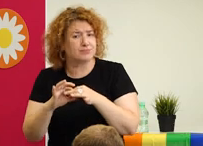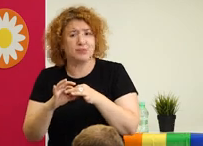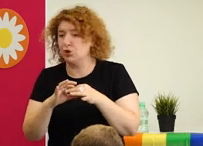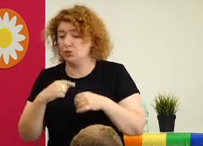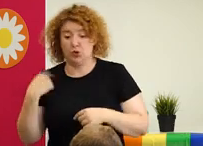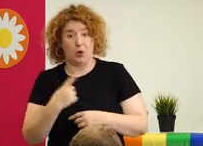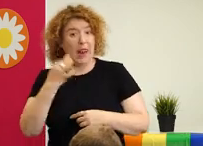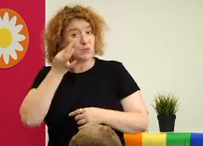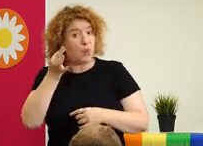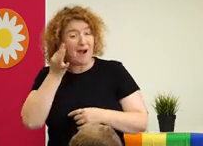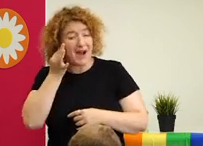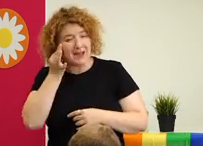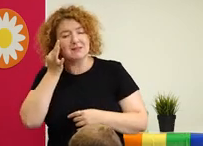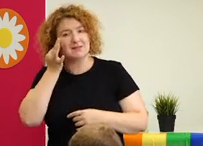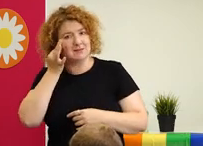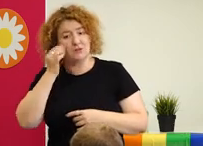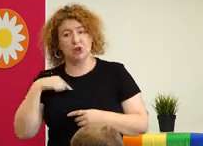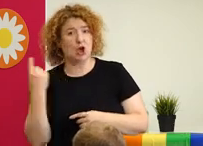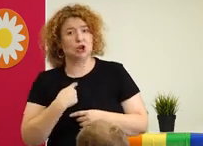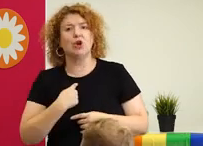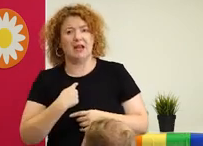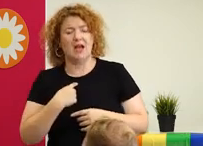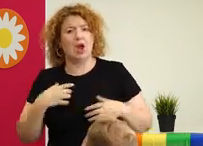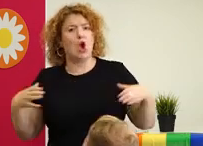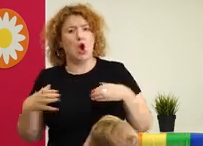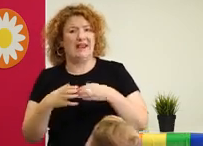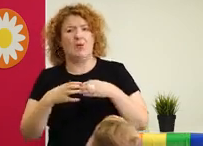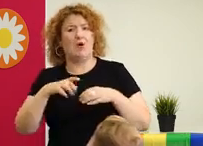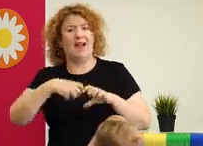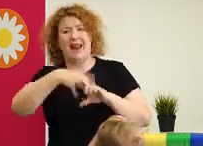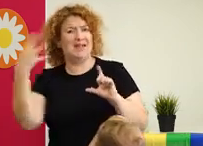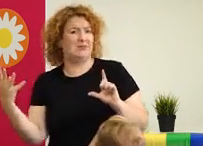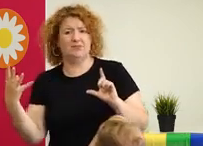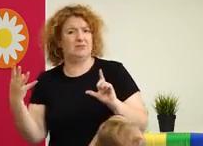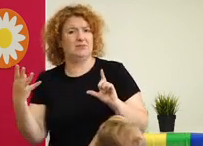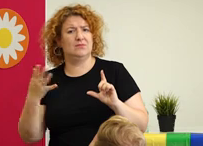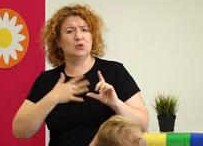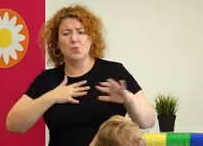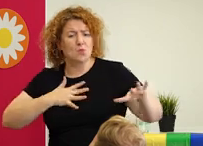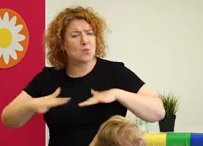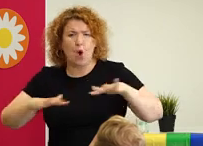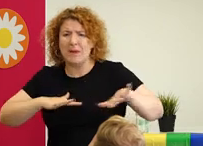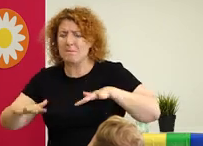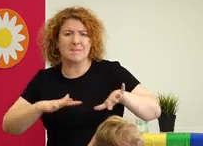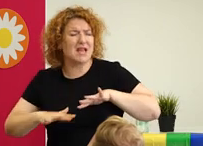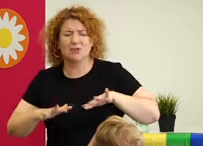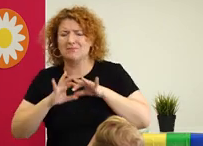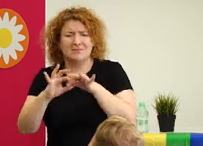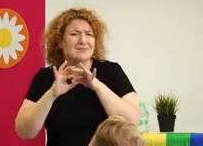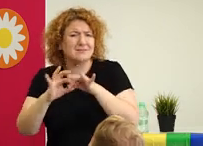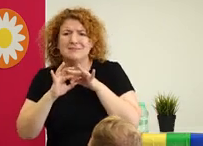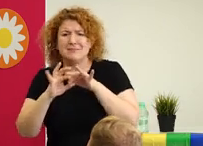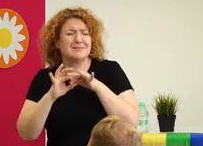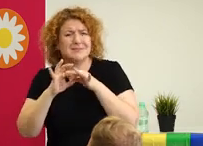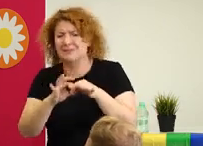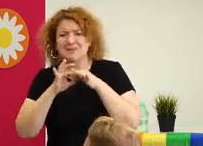nosotras las mujeres, nosotras el colectivo LGTBI, somos dos movimientos que hemos ganado